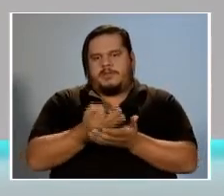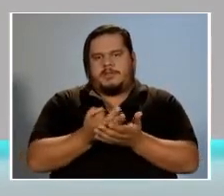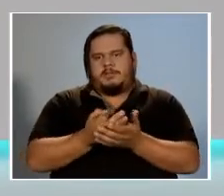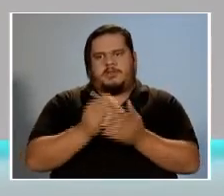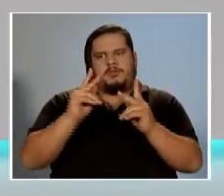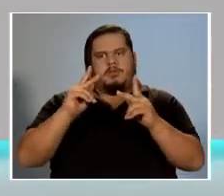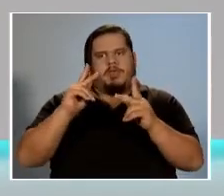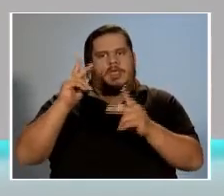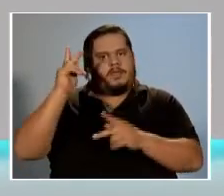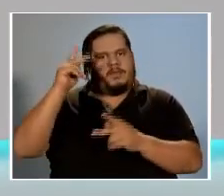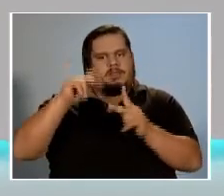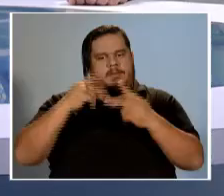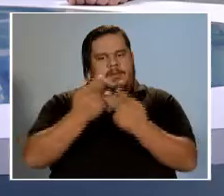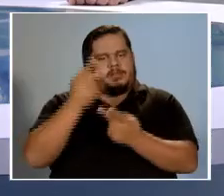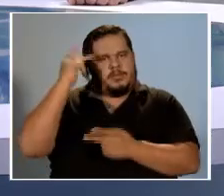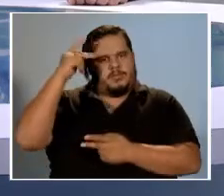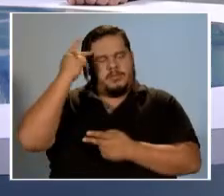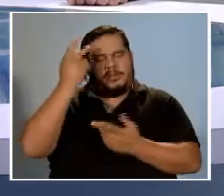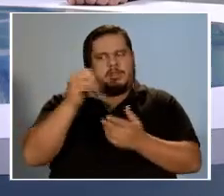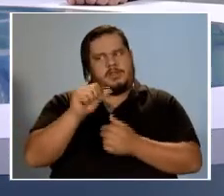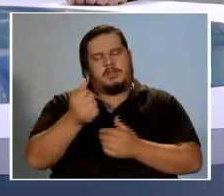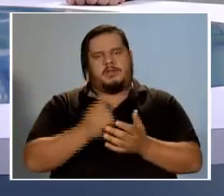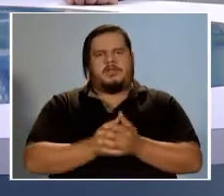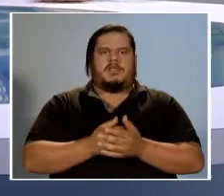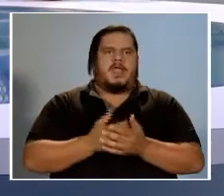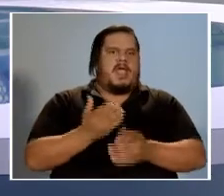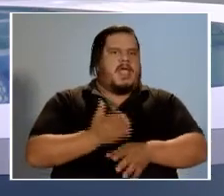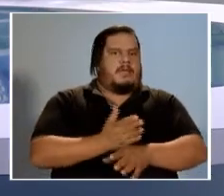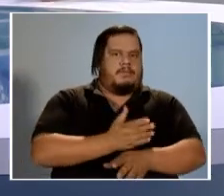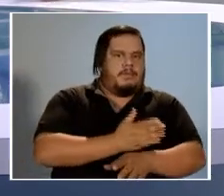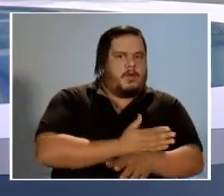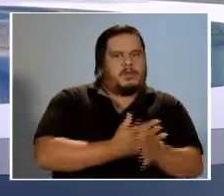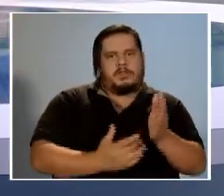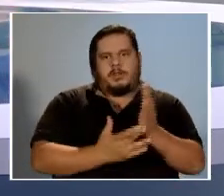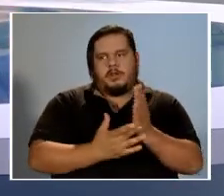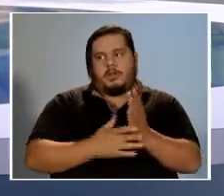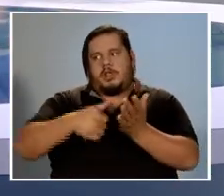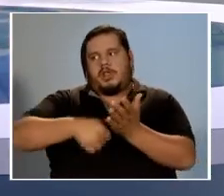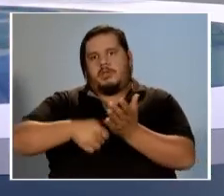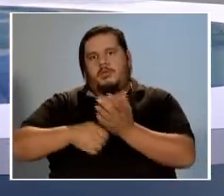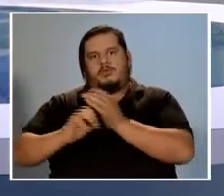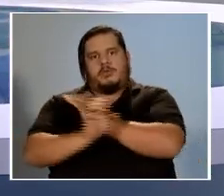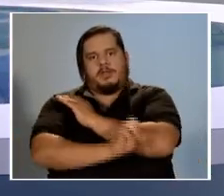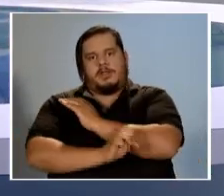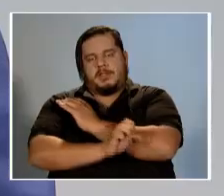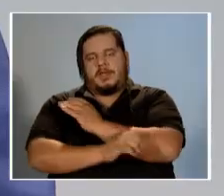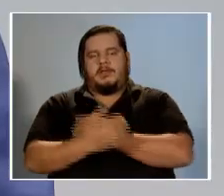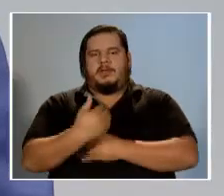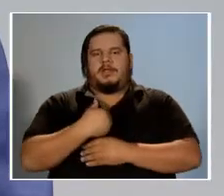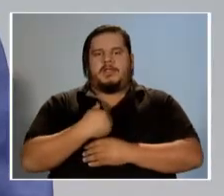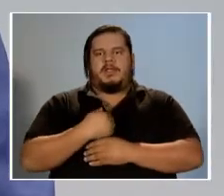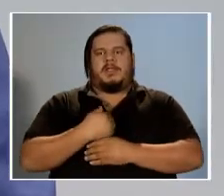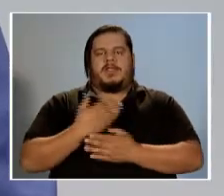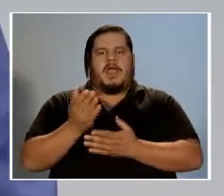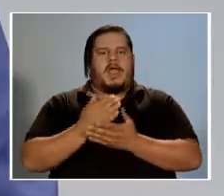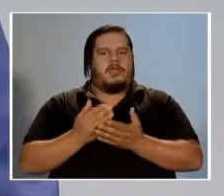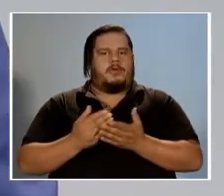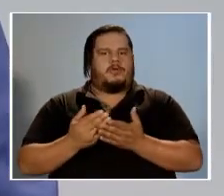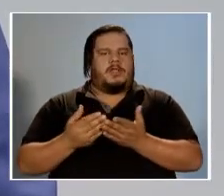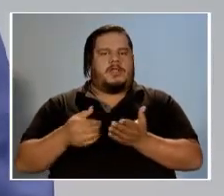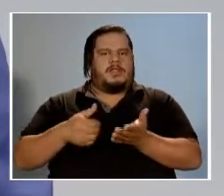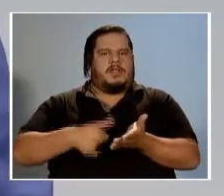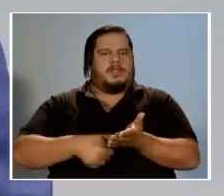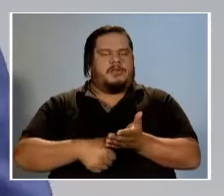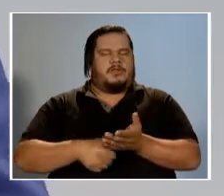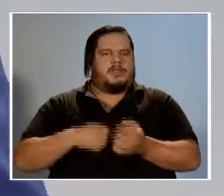otras. Mejoras tecnológicas, el voto en el extranjero, que tiene solo un par de elecciones de